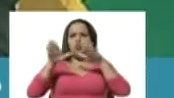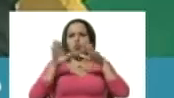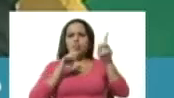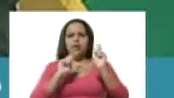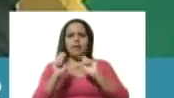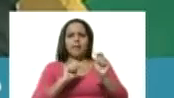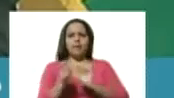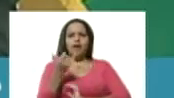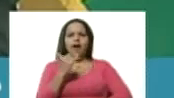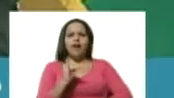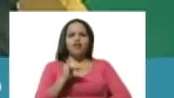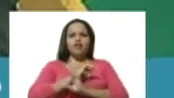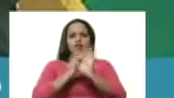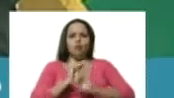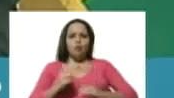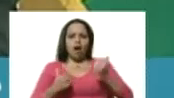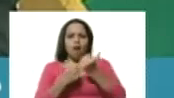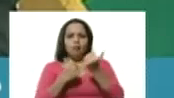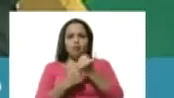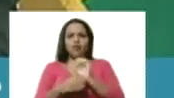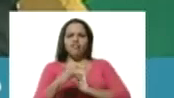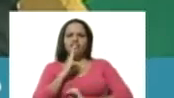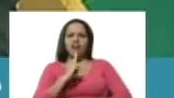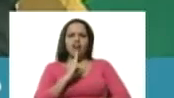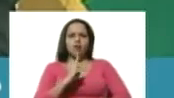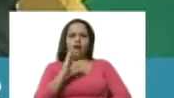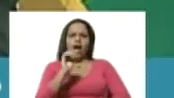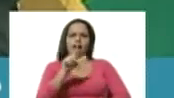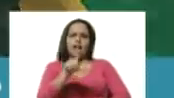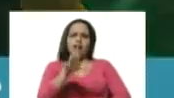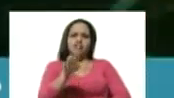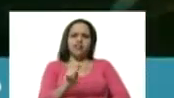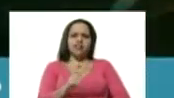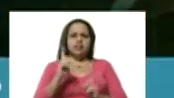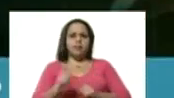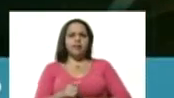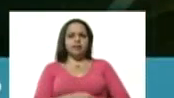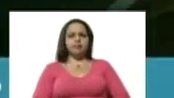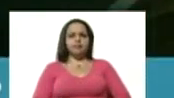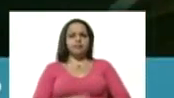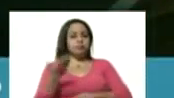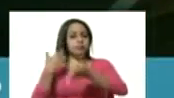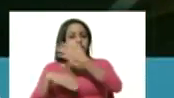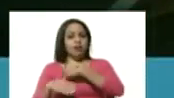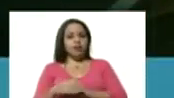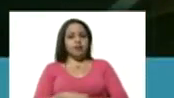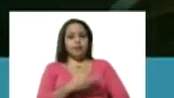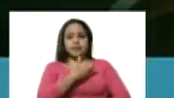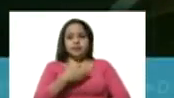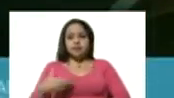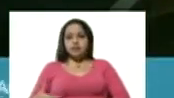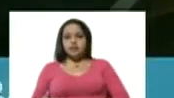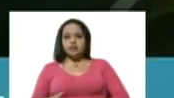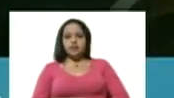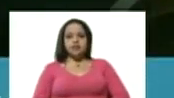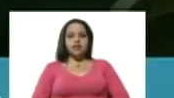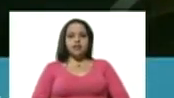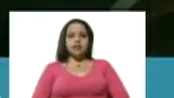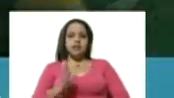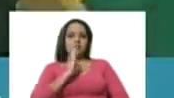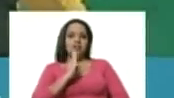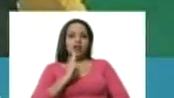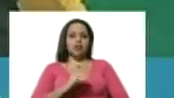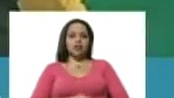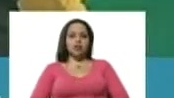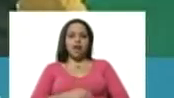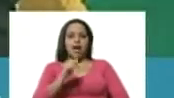mecanismos de apoyo, tenemos el Banco del Alba. Raúl Licauzi también es presidente del Banco del Alba y está presente aquí. Y bueno, y